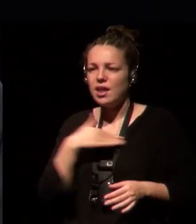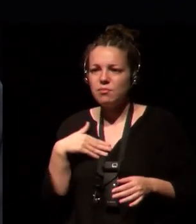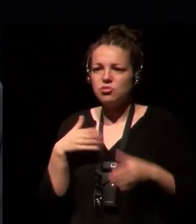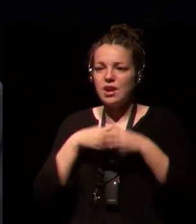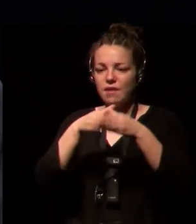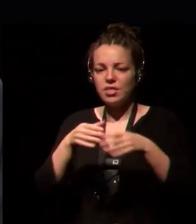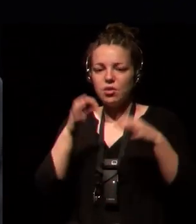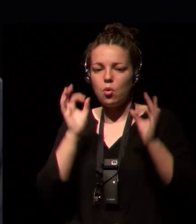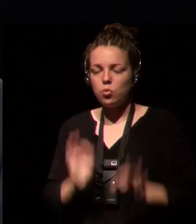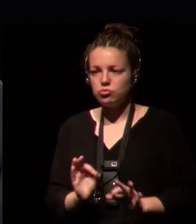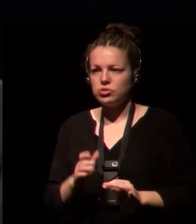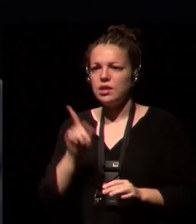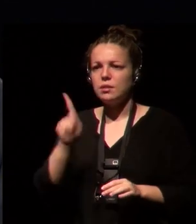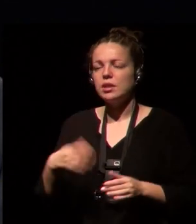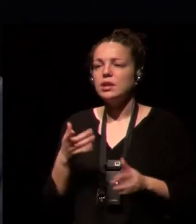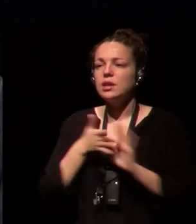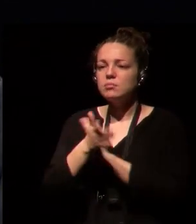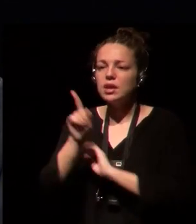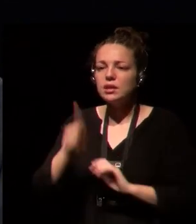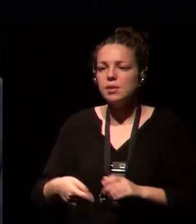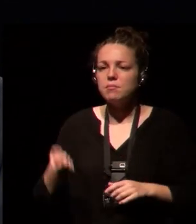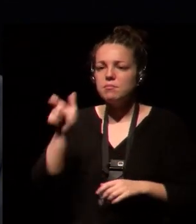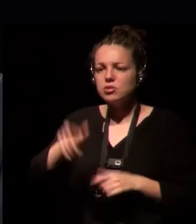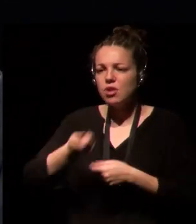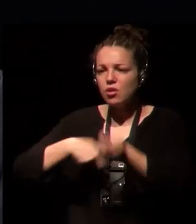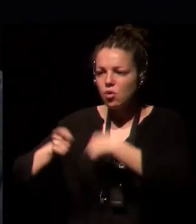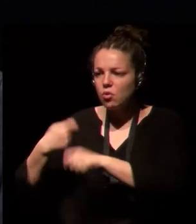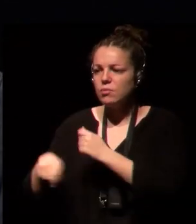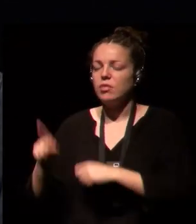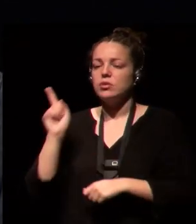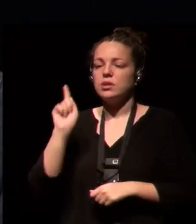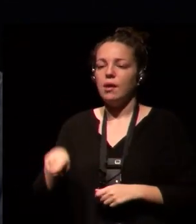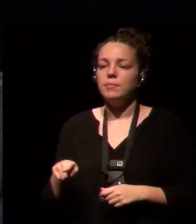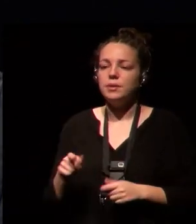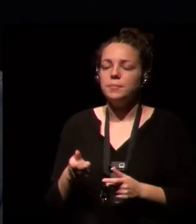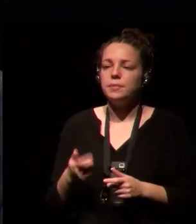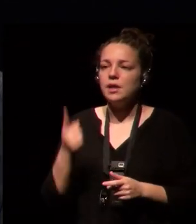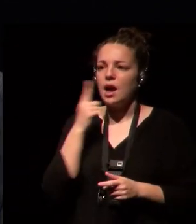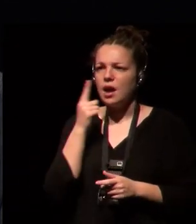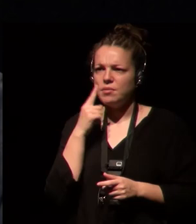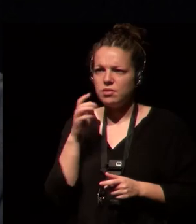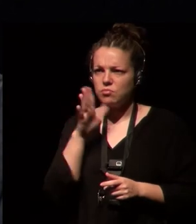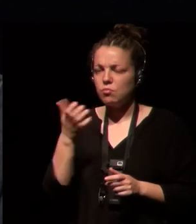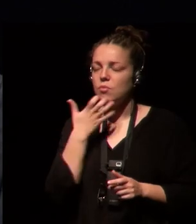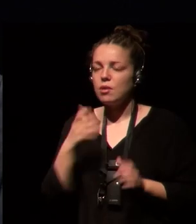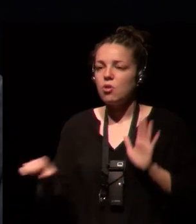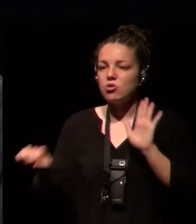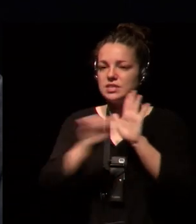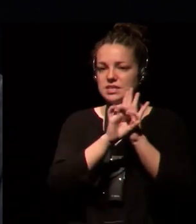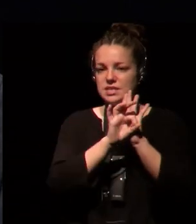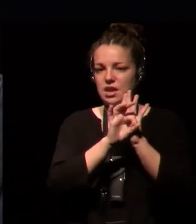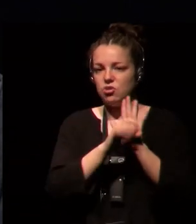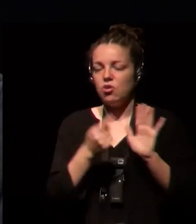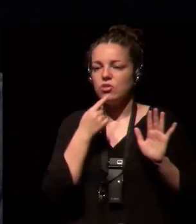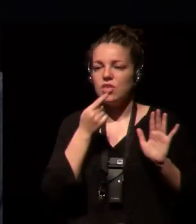al consumidor, en el paquete, en el embalaje, con un sello que ponga fair shipping para que se sepa que no ha habido participación